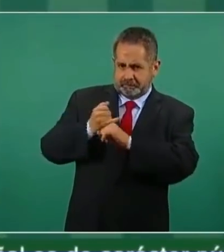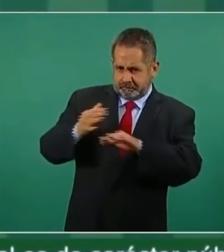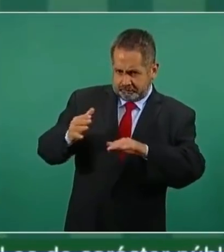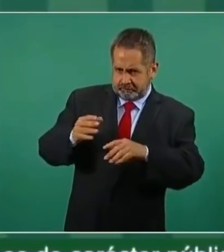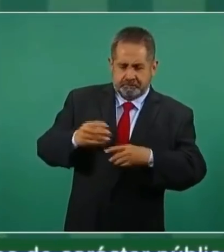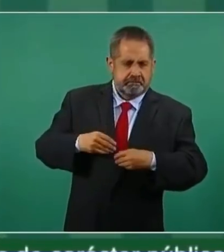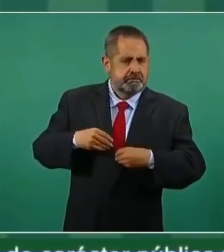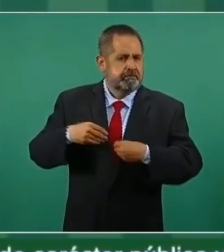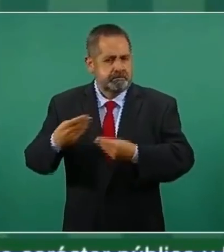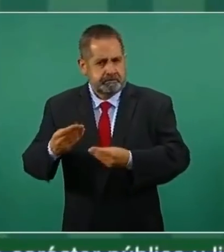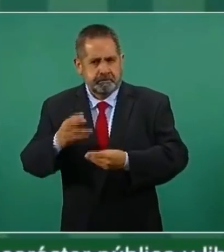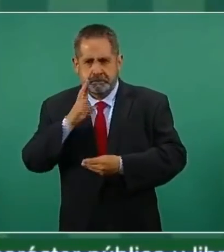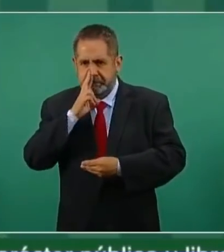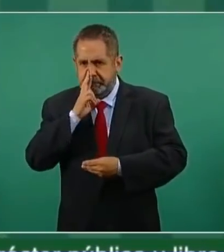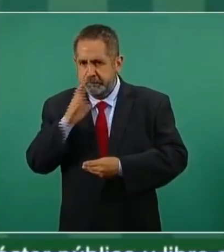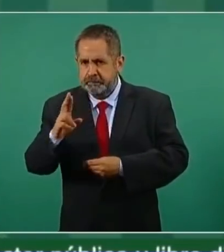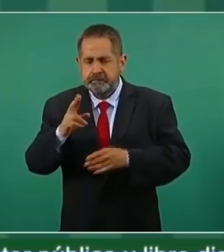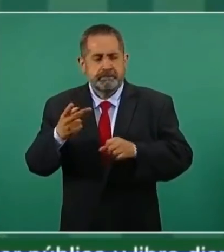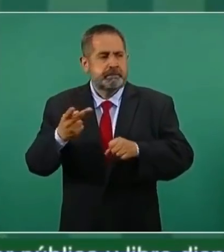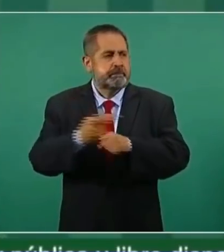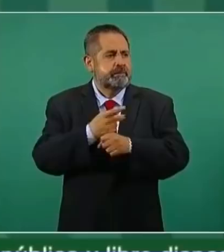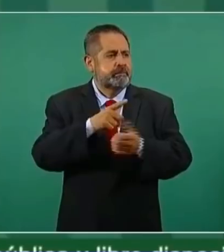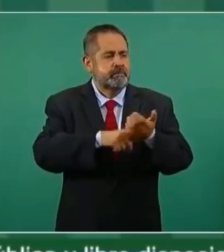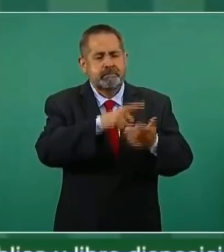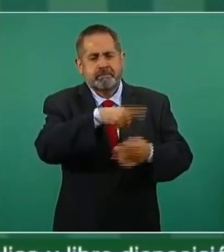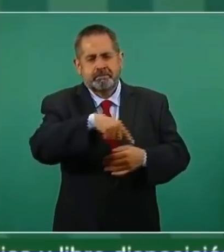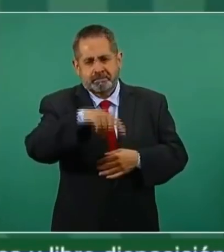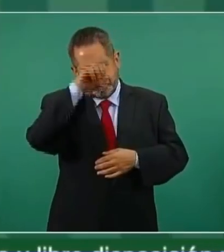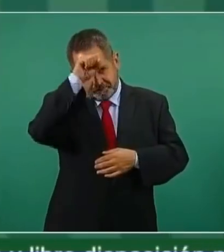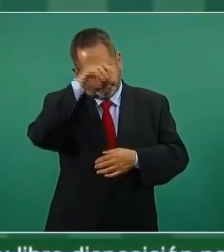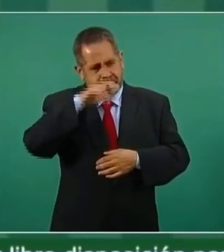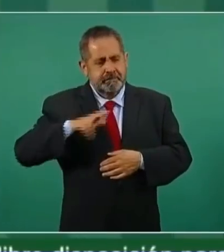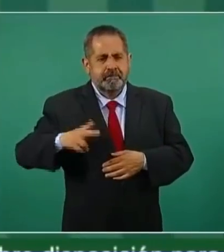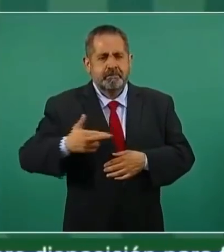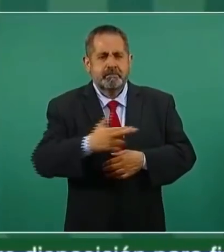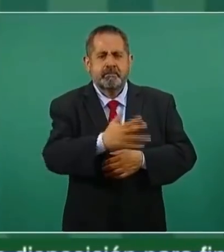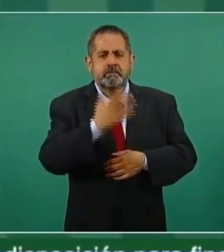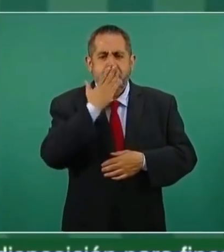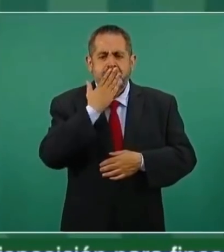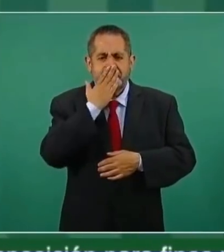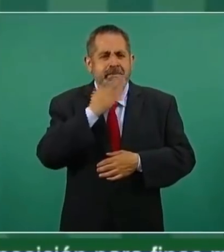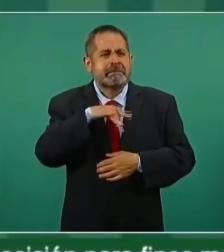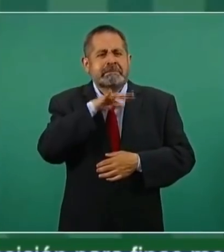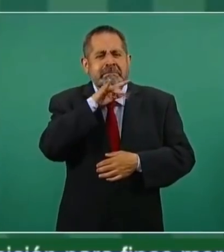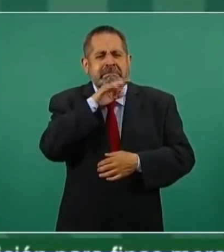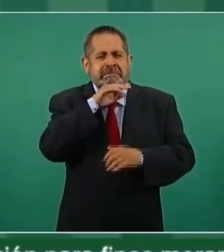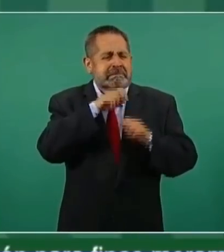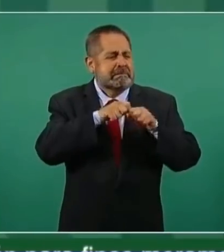acerca de la contaminación del río Sonora.